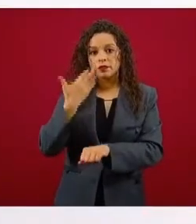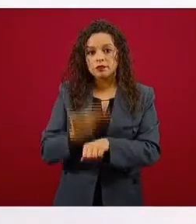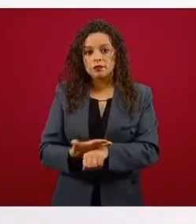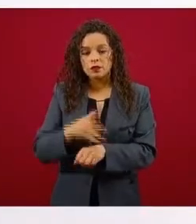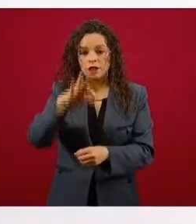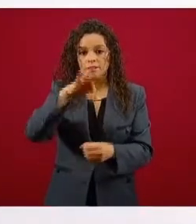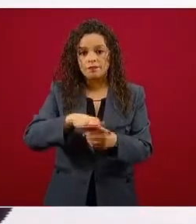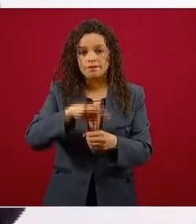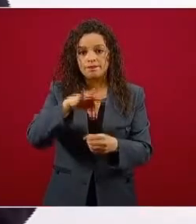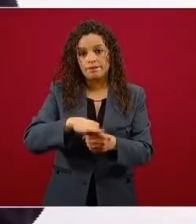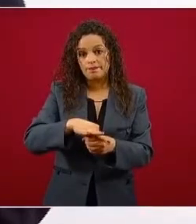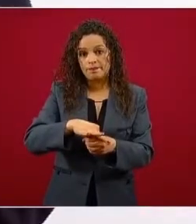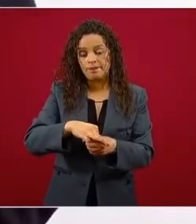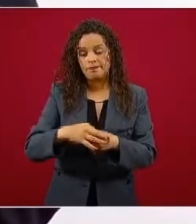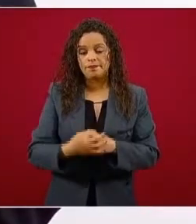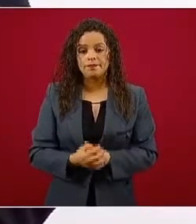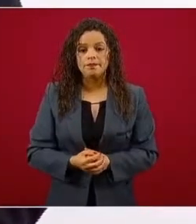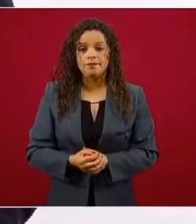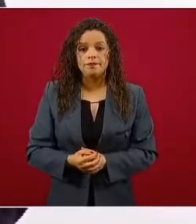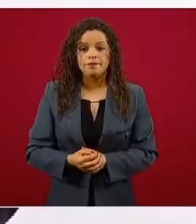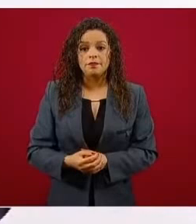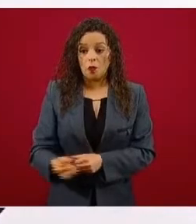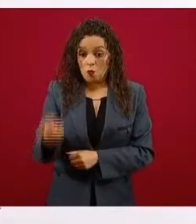Por ello, desde el